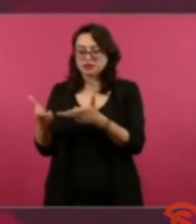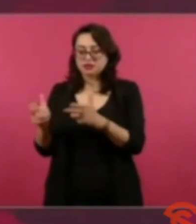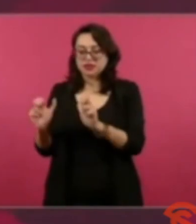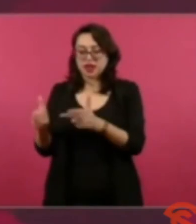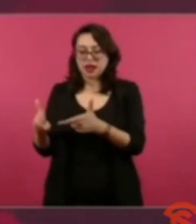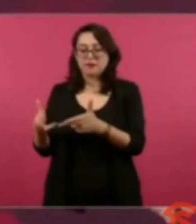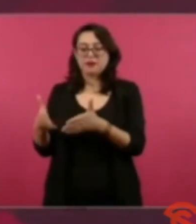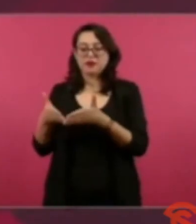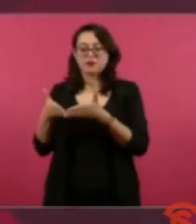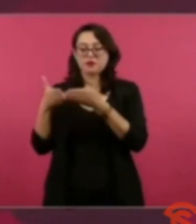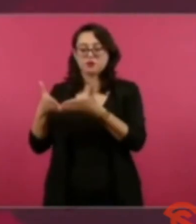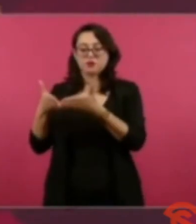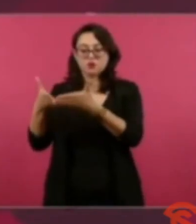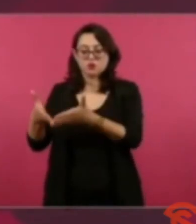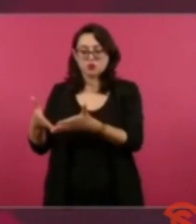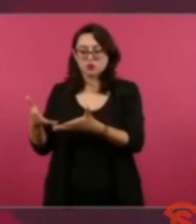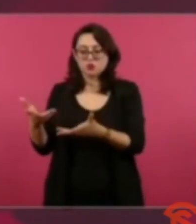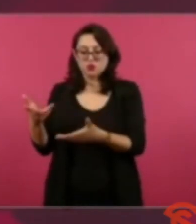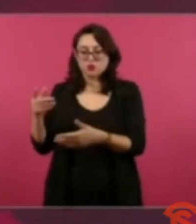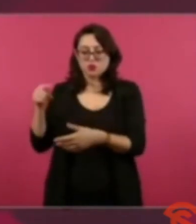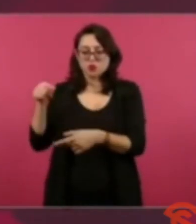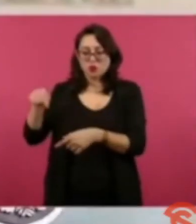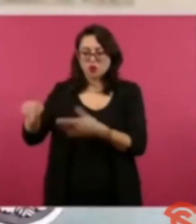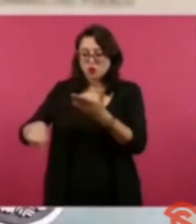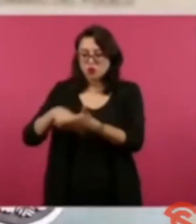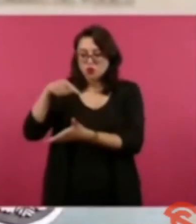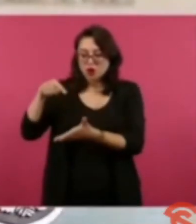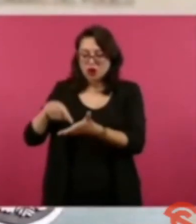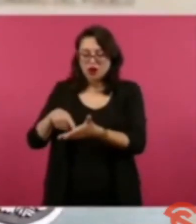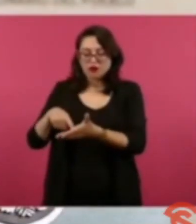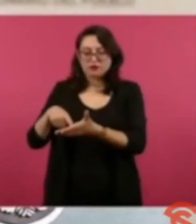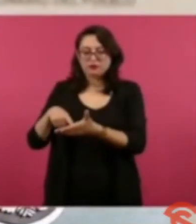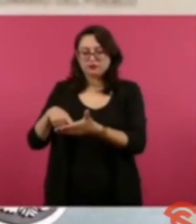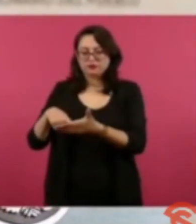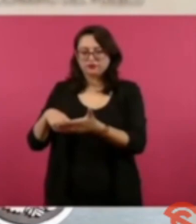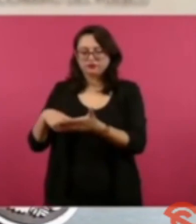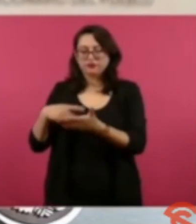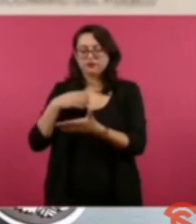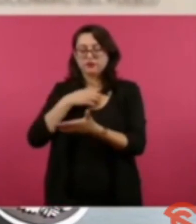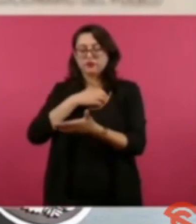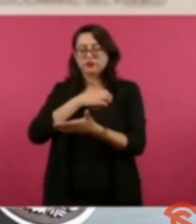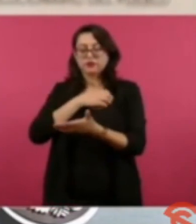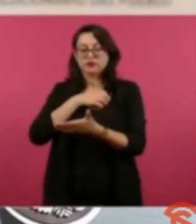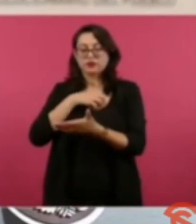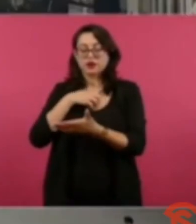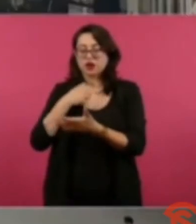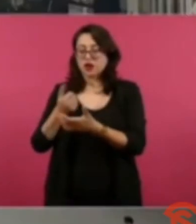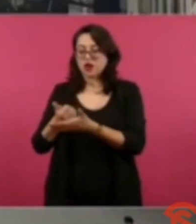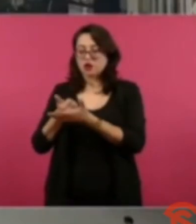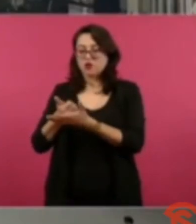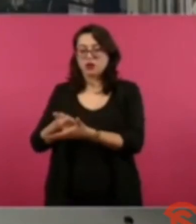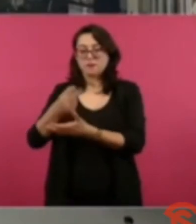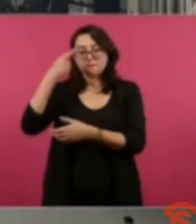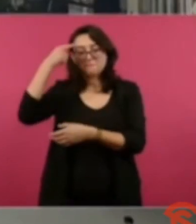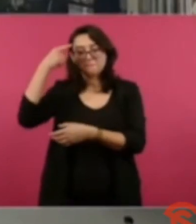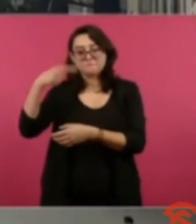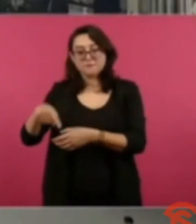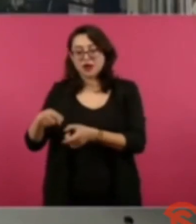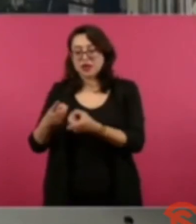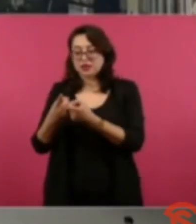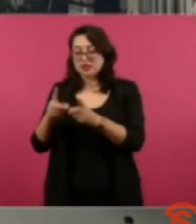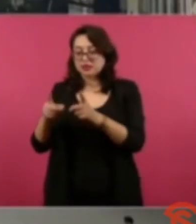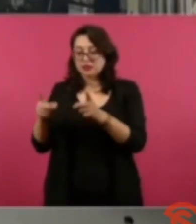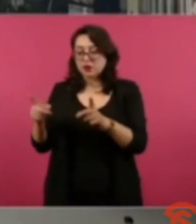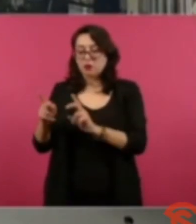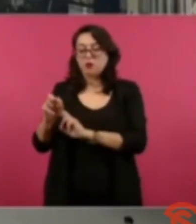que se está rehabilitando. Ahí va a haber un centro de desarrollo, un polo de desarrollo en Puerto